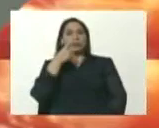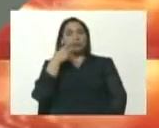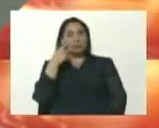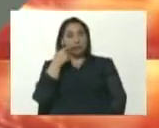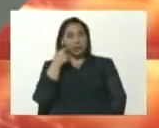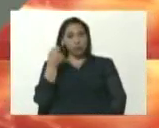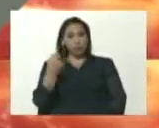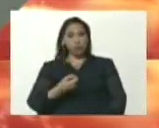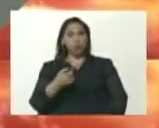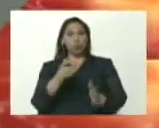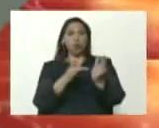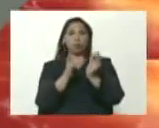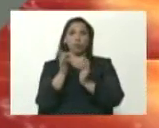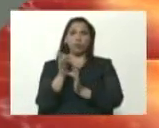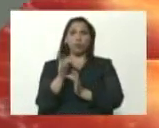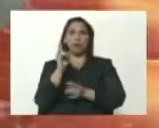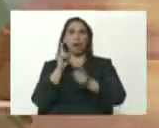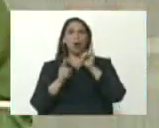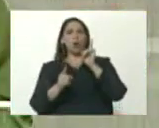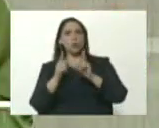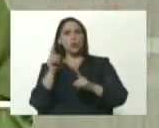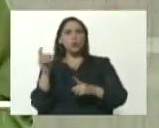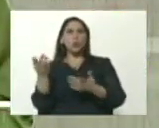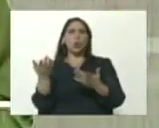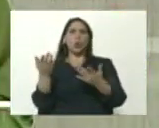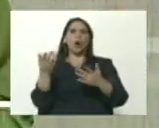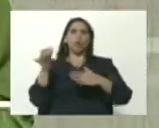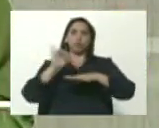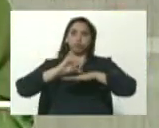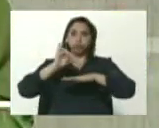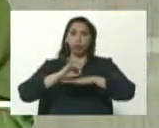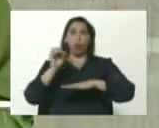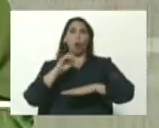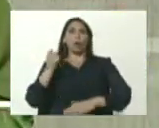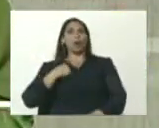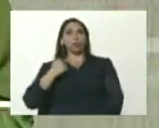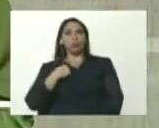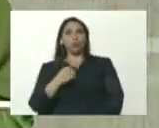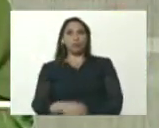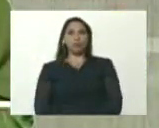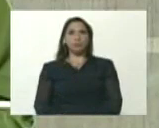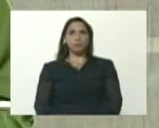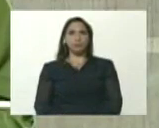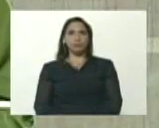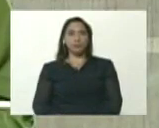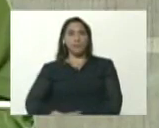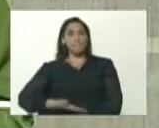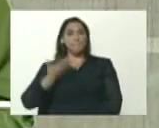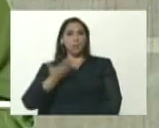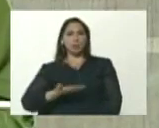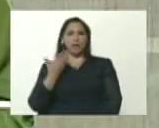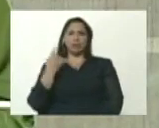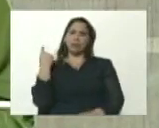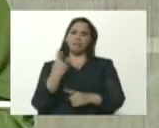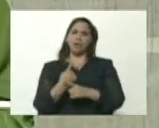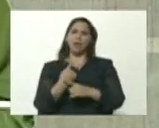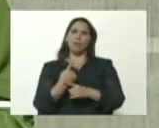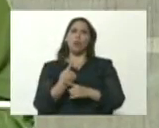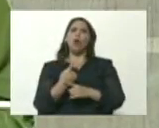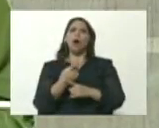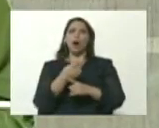Y hay quienes son evangélicos, hay quienes son católicos. Y Lo importante es ser cristiano de